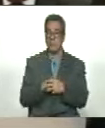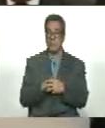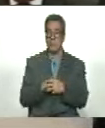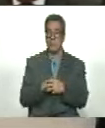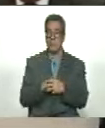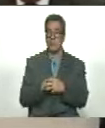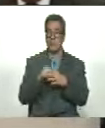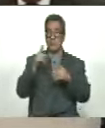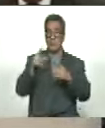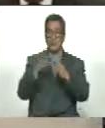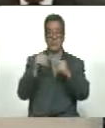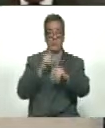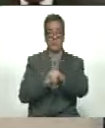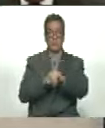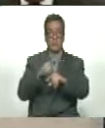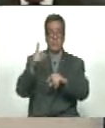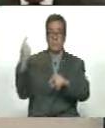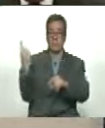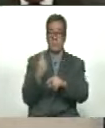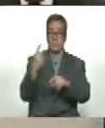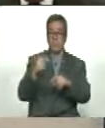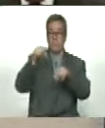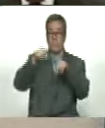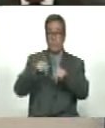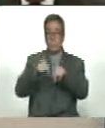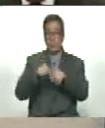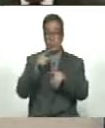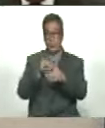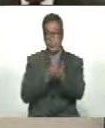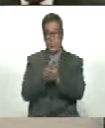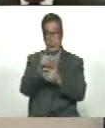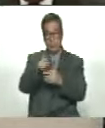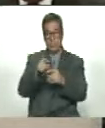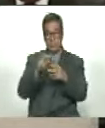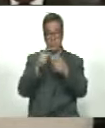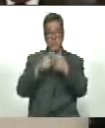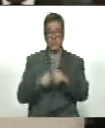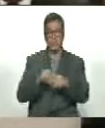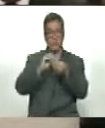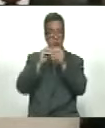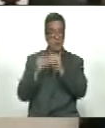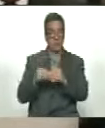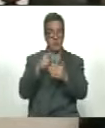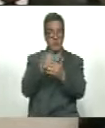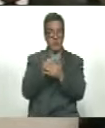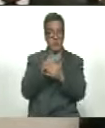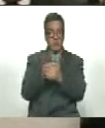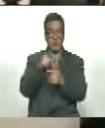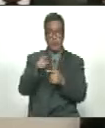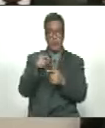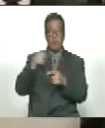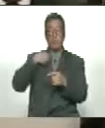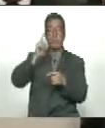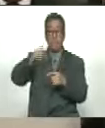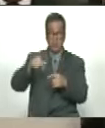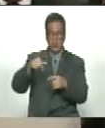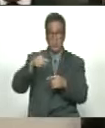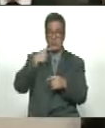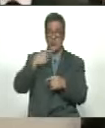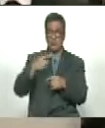la gravísima situación de la que venimos y todavía estamos atravesando en materia de remuneración salarial. Pero también tenemos